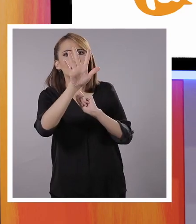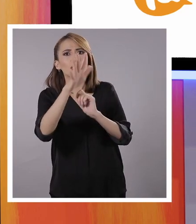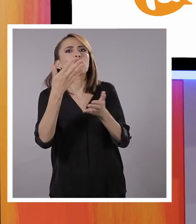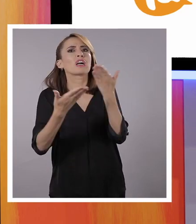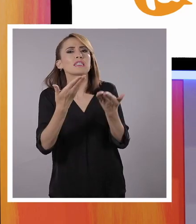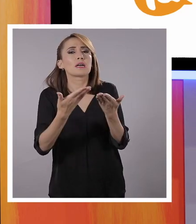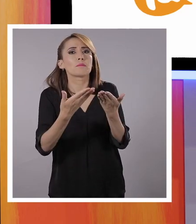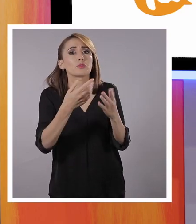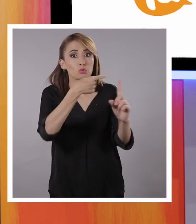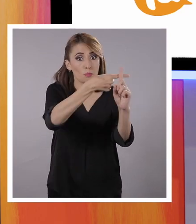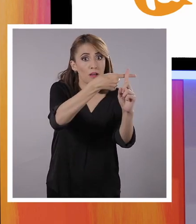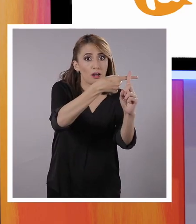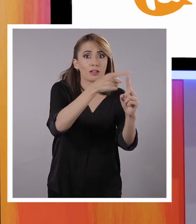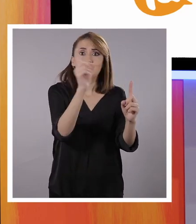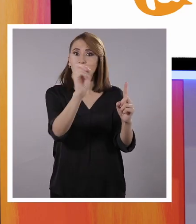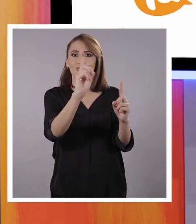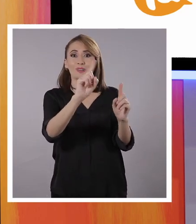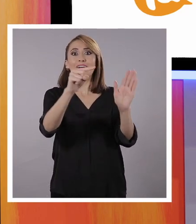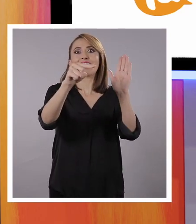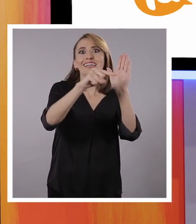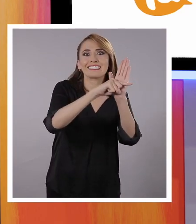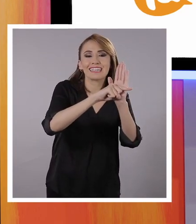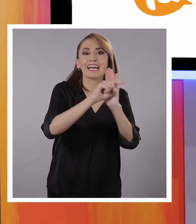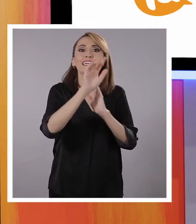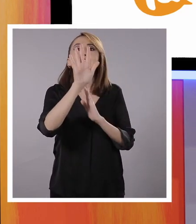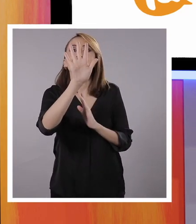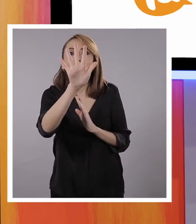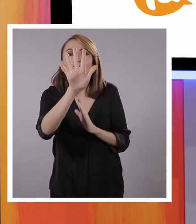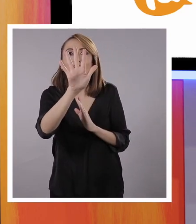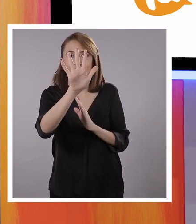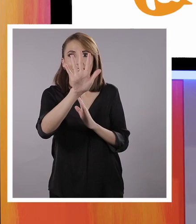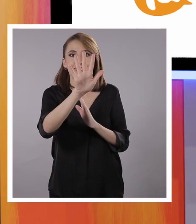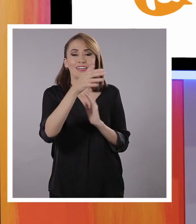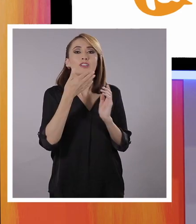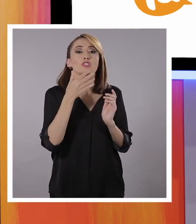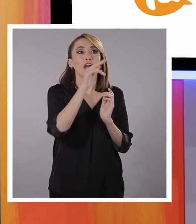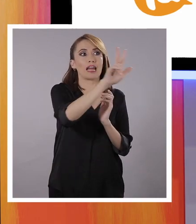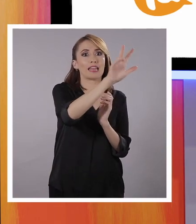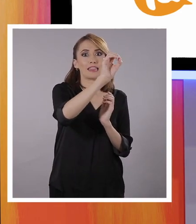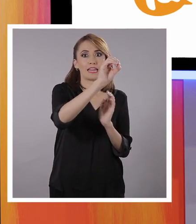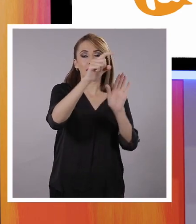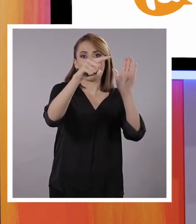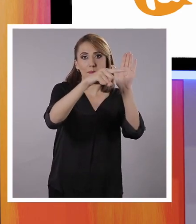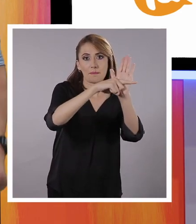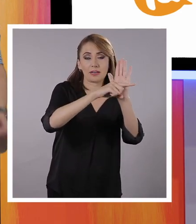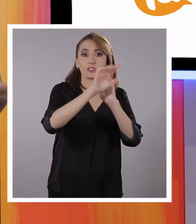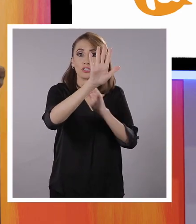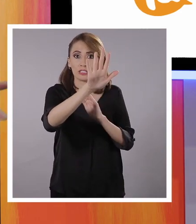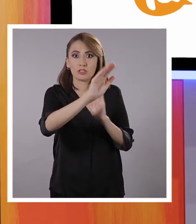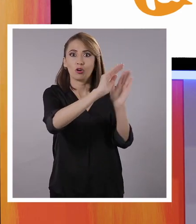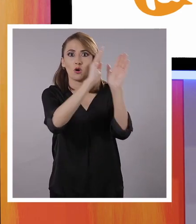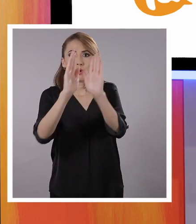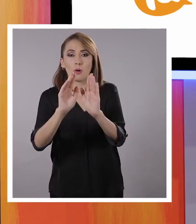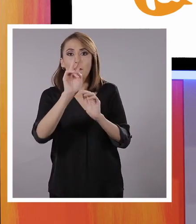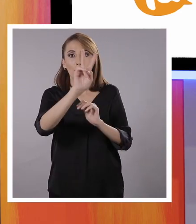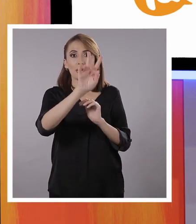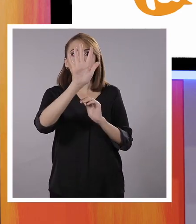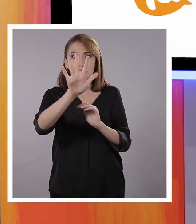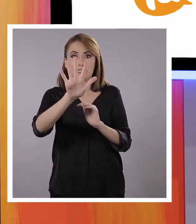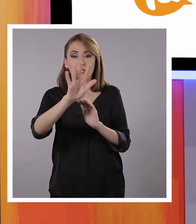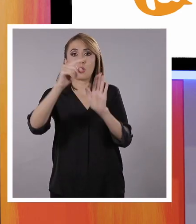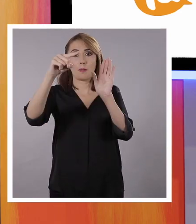25? ¡Ah! ¡Muy bien! Hay que restarle 5. Y ese es el patrón de esta